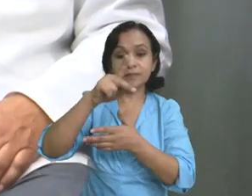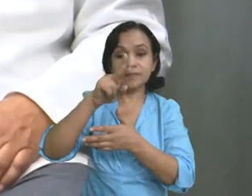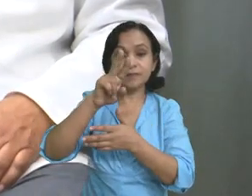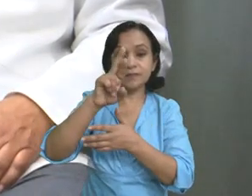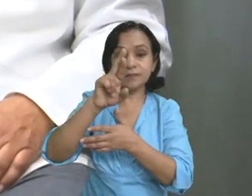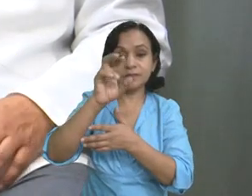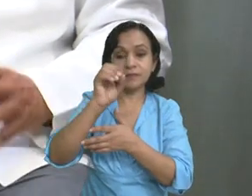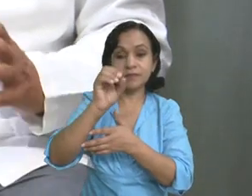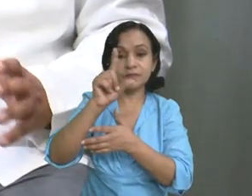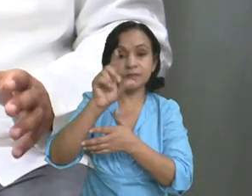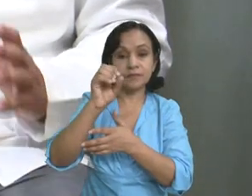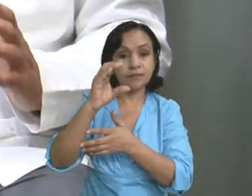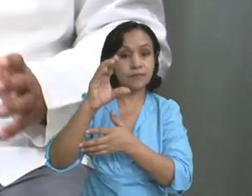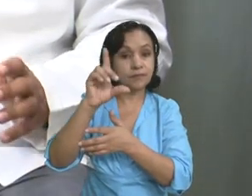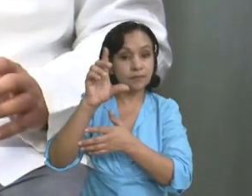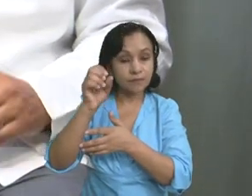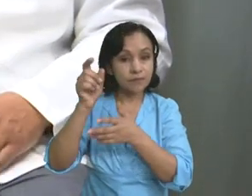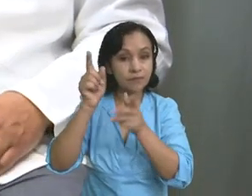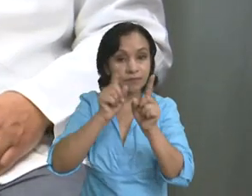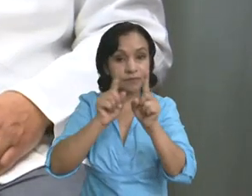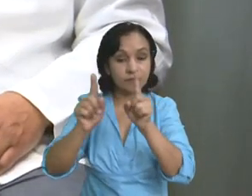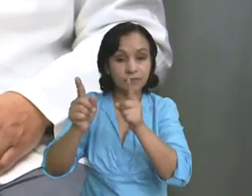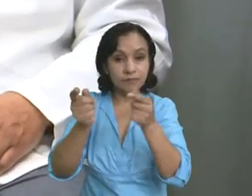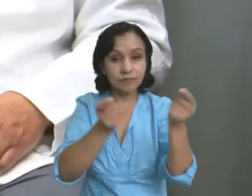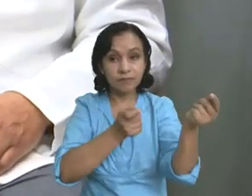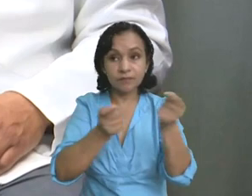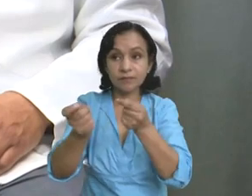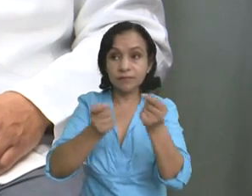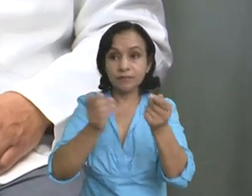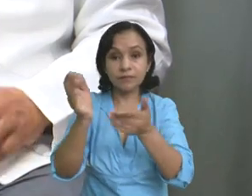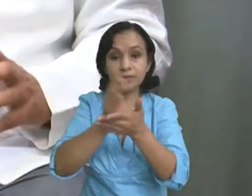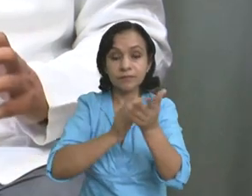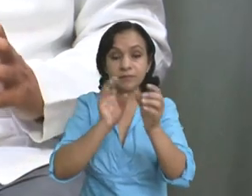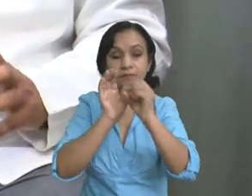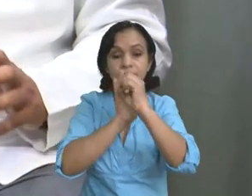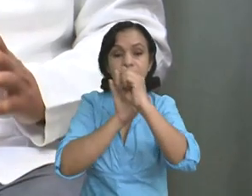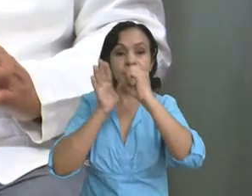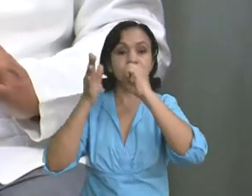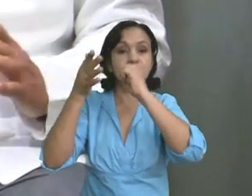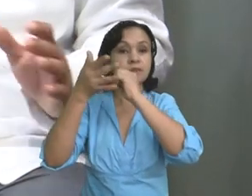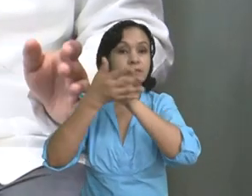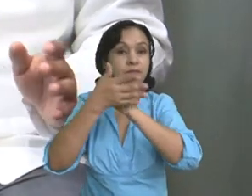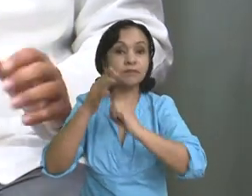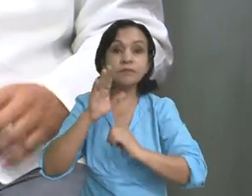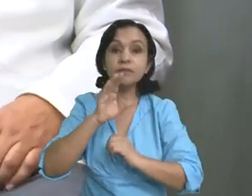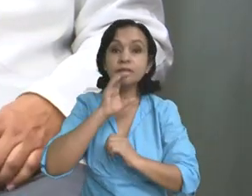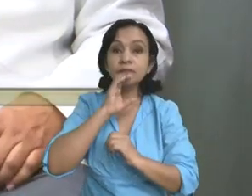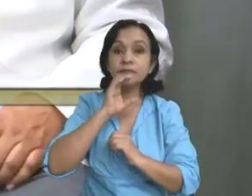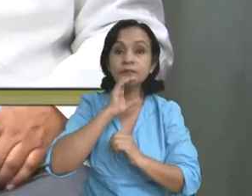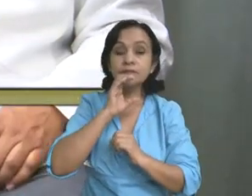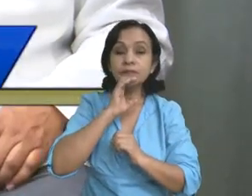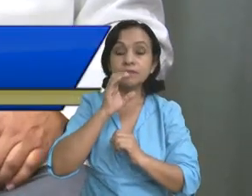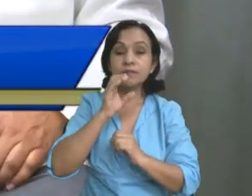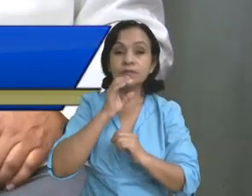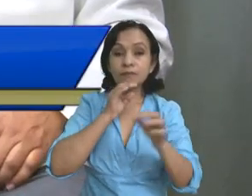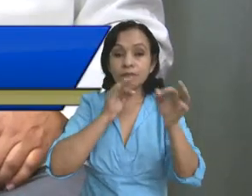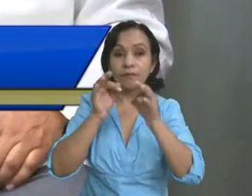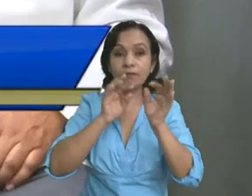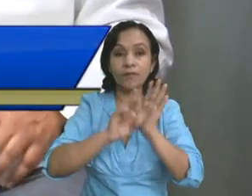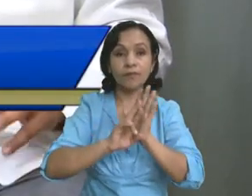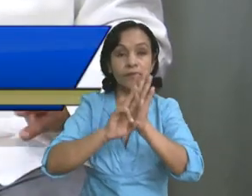plan de control y enfrentamiento al coronavirus en Cuba, a partir de toda la, como ya les decía